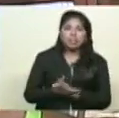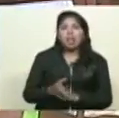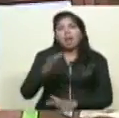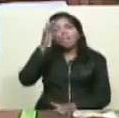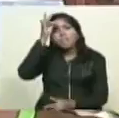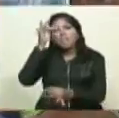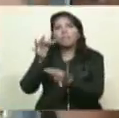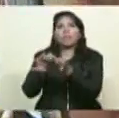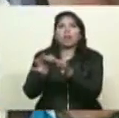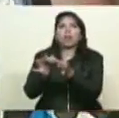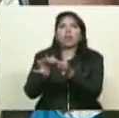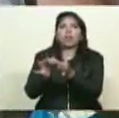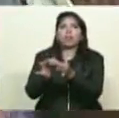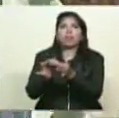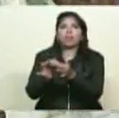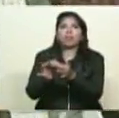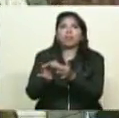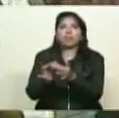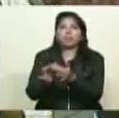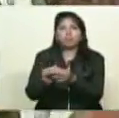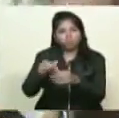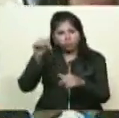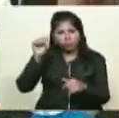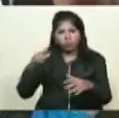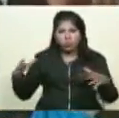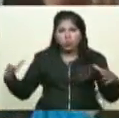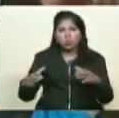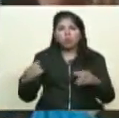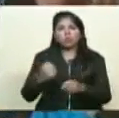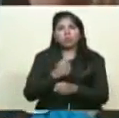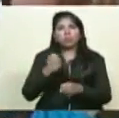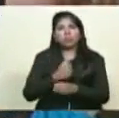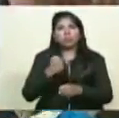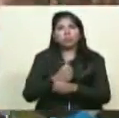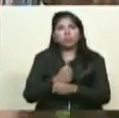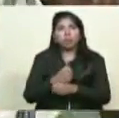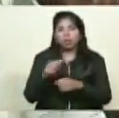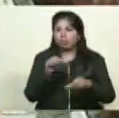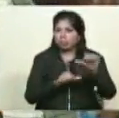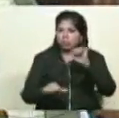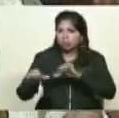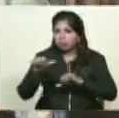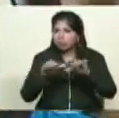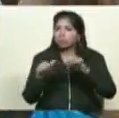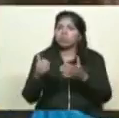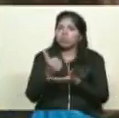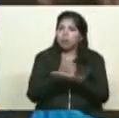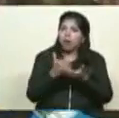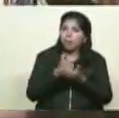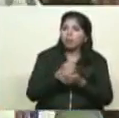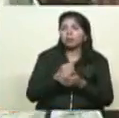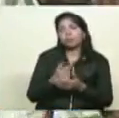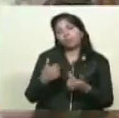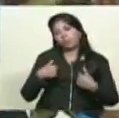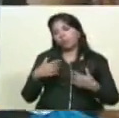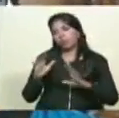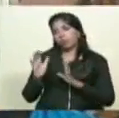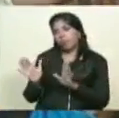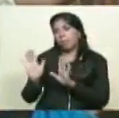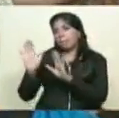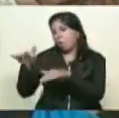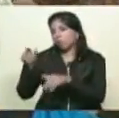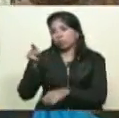señor presidente, de la clase obrera, trabajadora y de la industria químico-farmacéutica en usted, señor presidente, y que cuente con nosotros